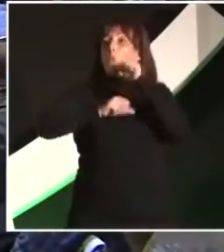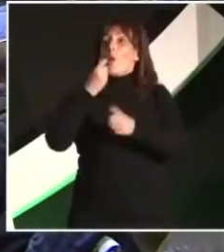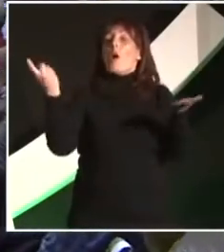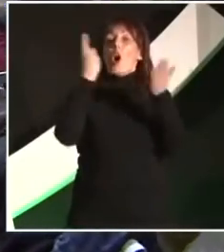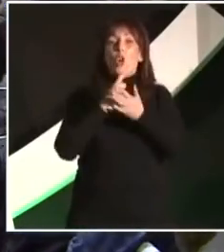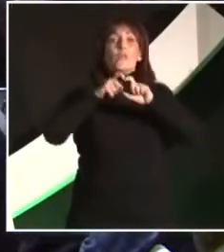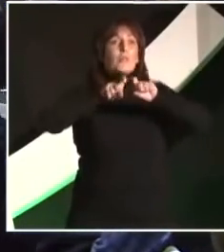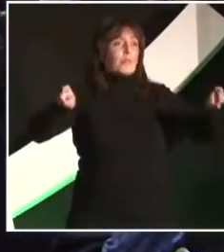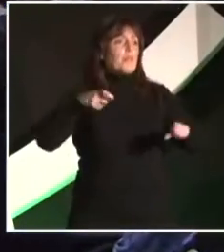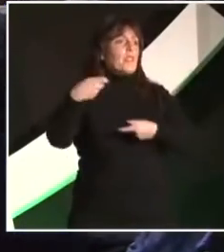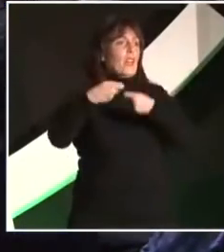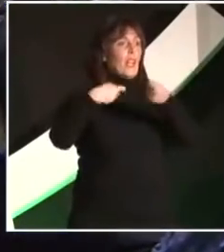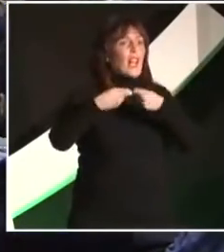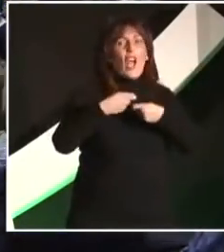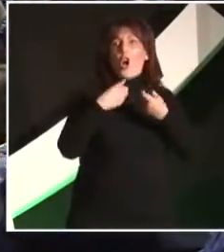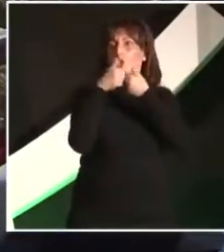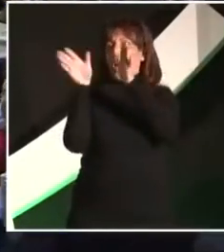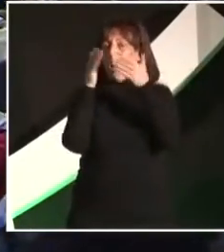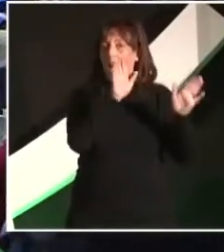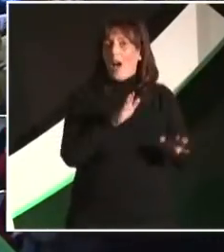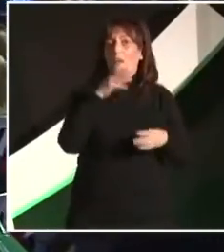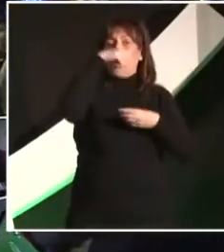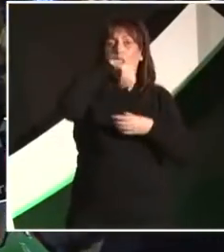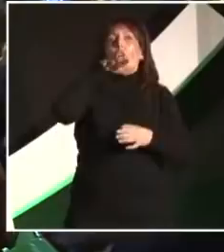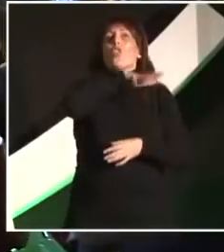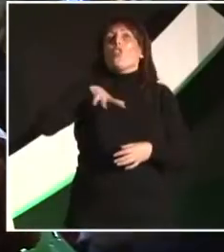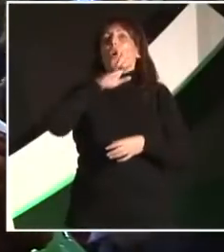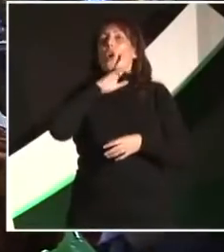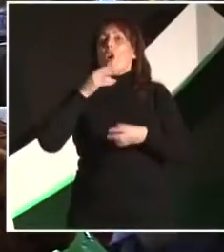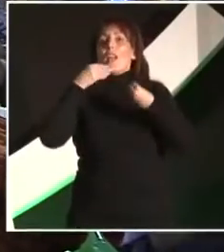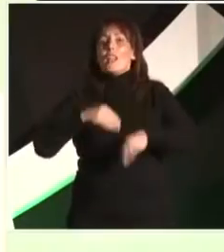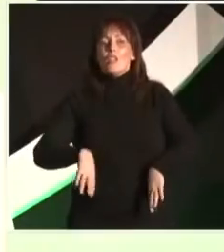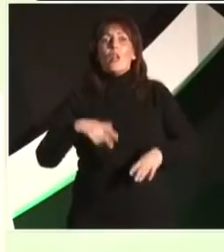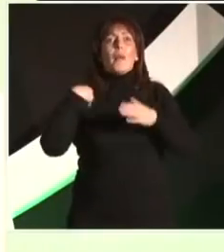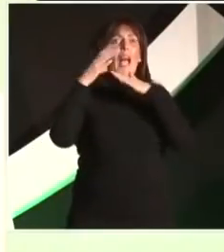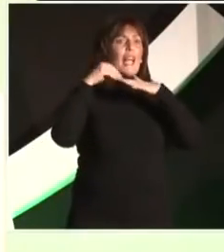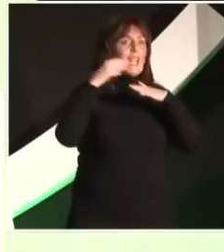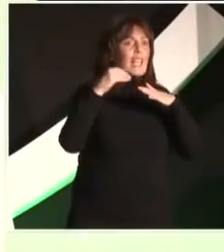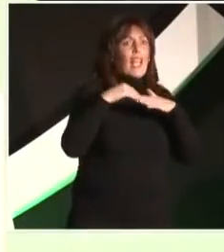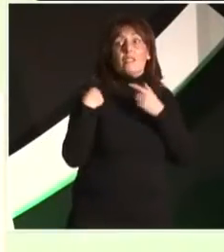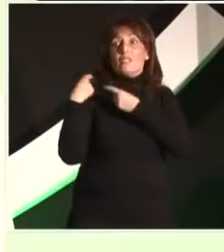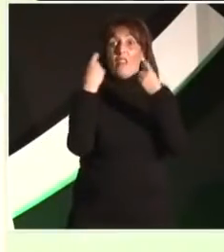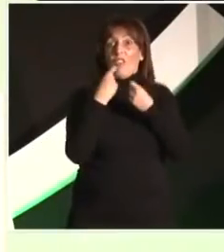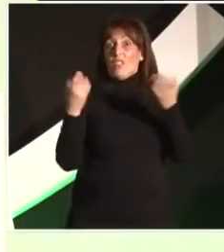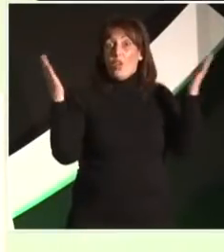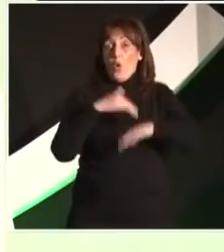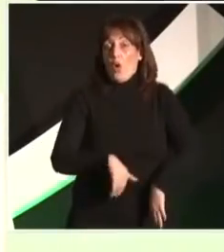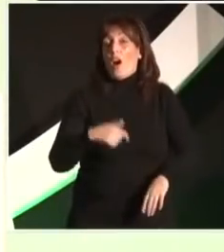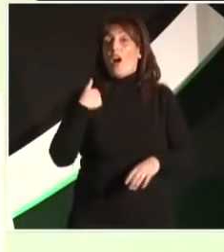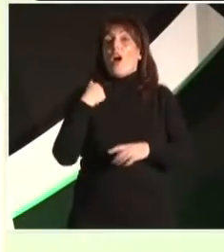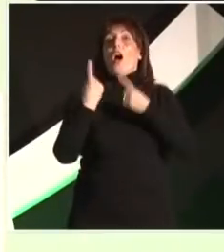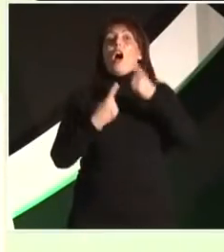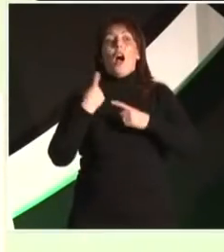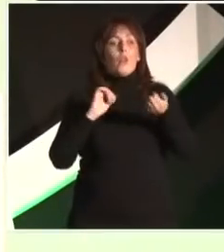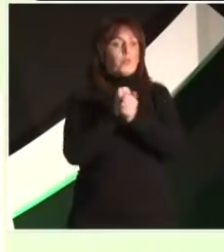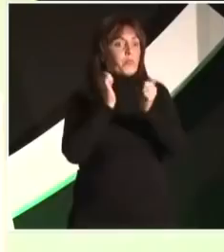los negocios de nuestros centros históricos, para que los pequeños y medianos empresarios tengan clientes, que es lo que les falta, y tengan también crédito